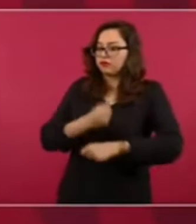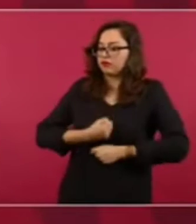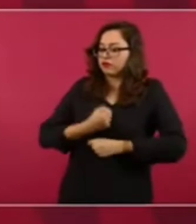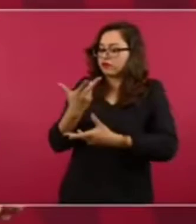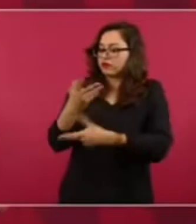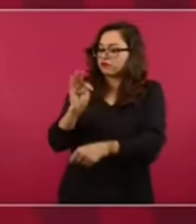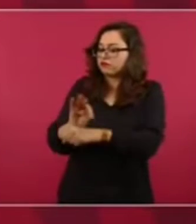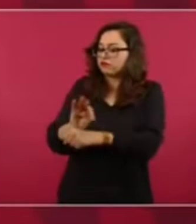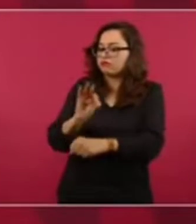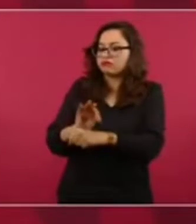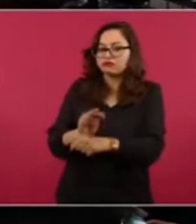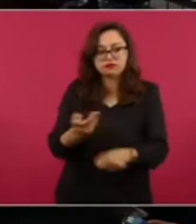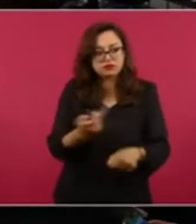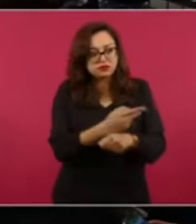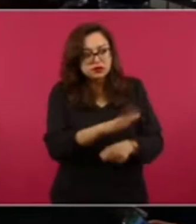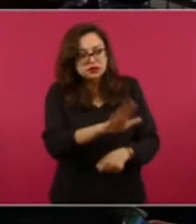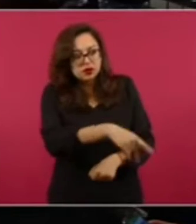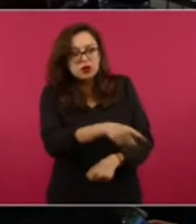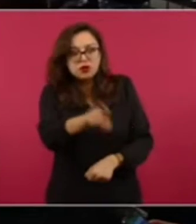estuviesen